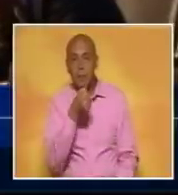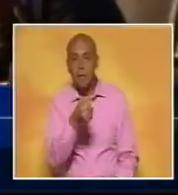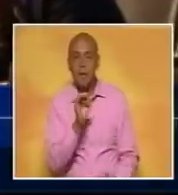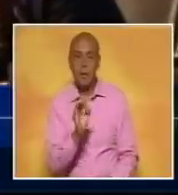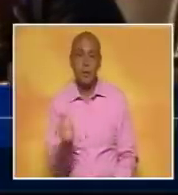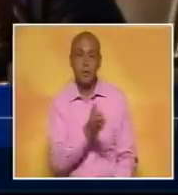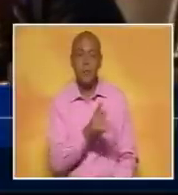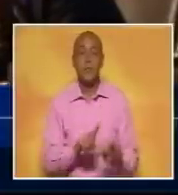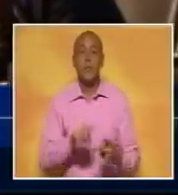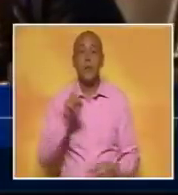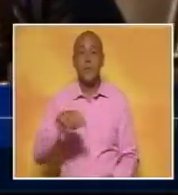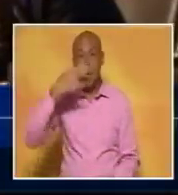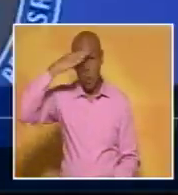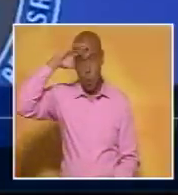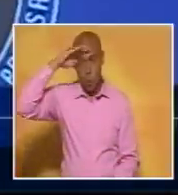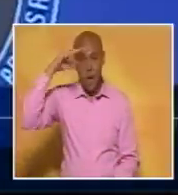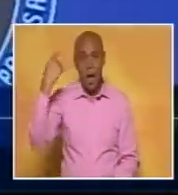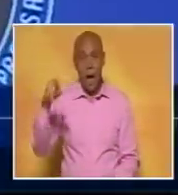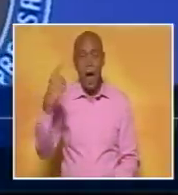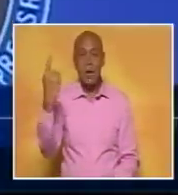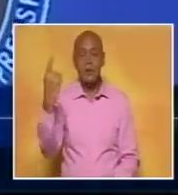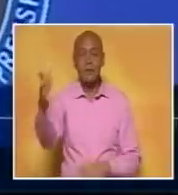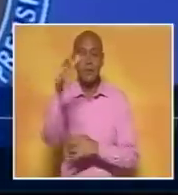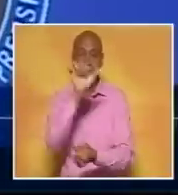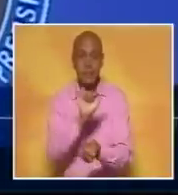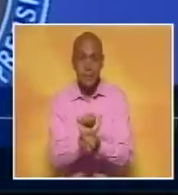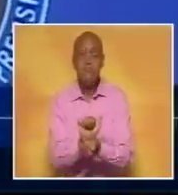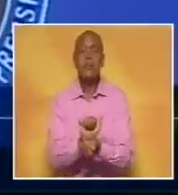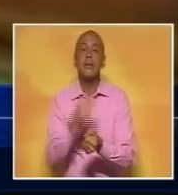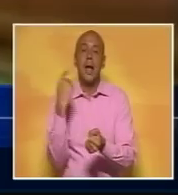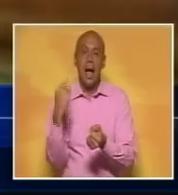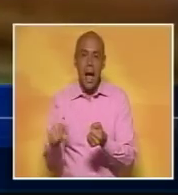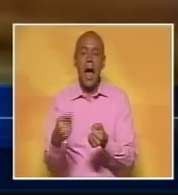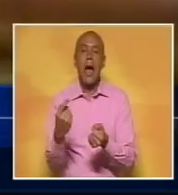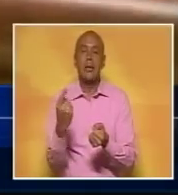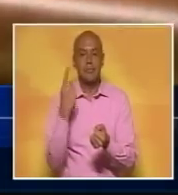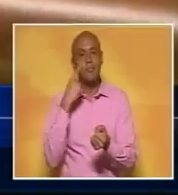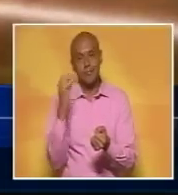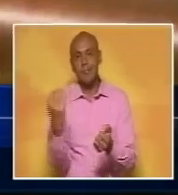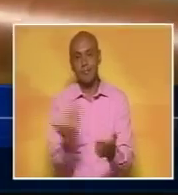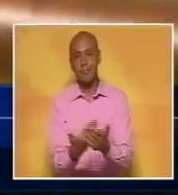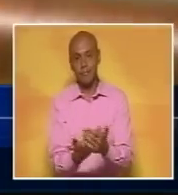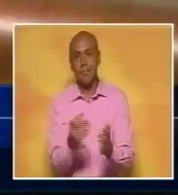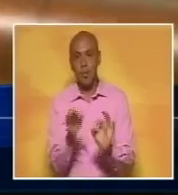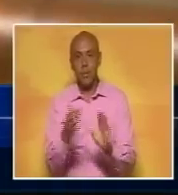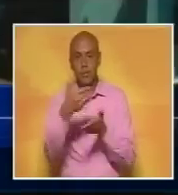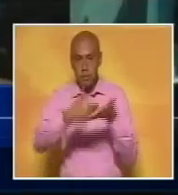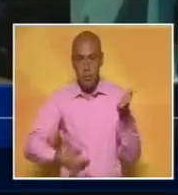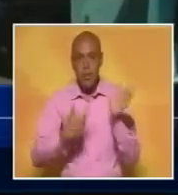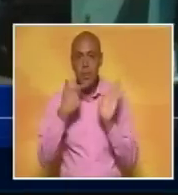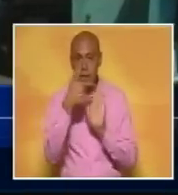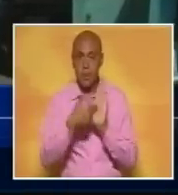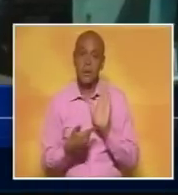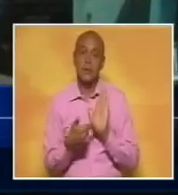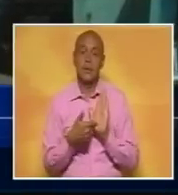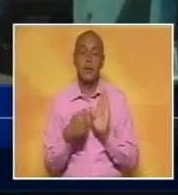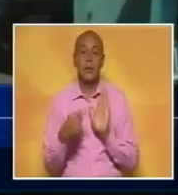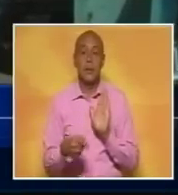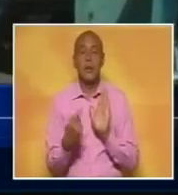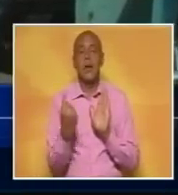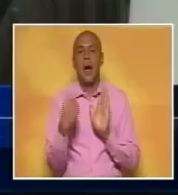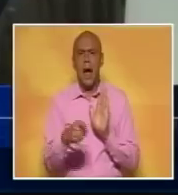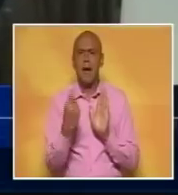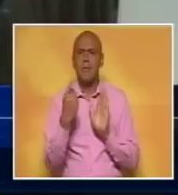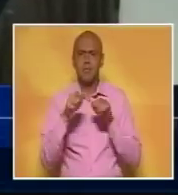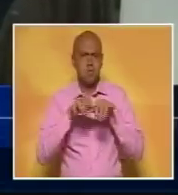En Cuba, la condena y cárcel para periodistas vuelve a ser una realidad según el comunicado. Más de una veintena de portales y sitios